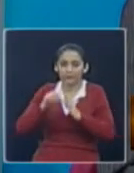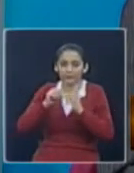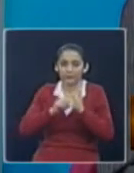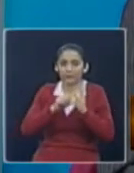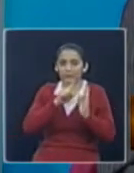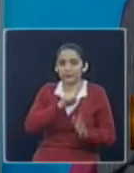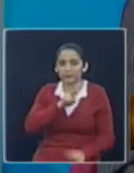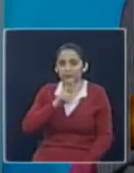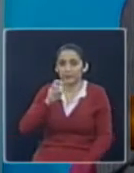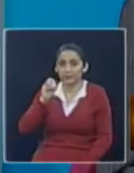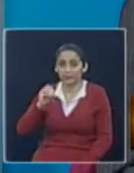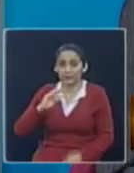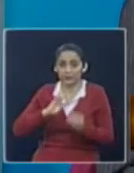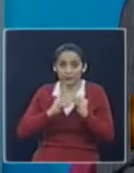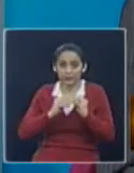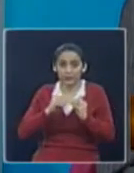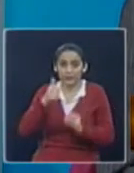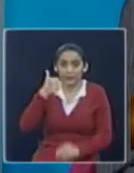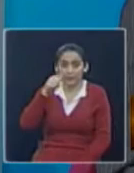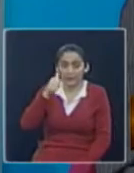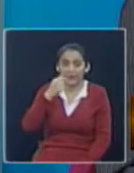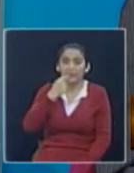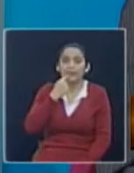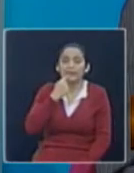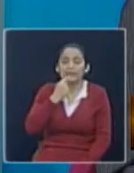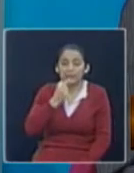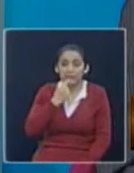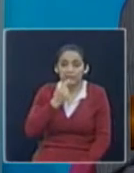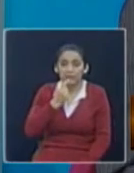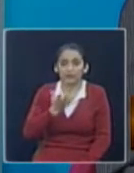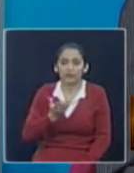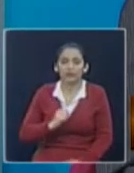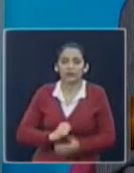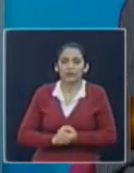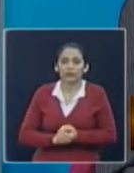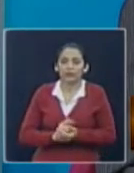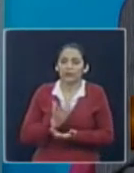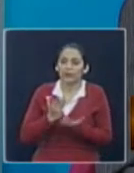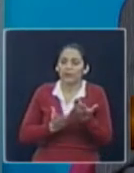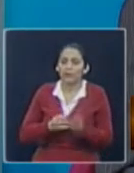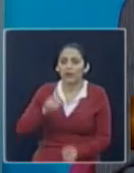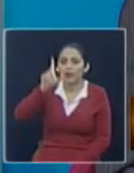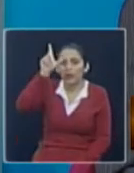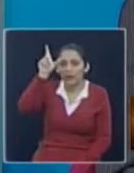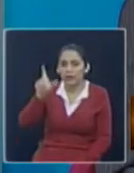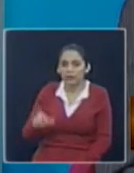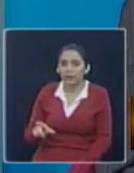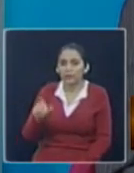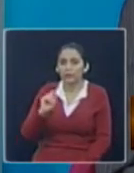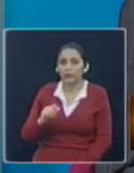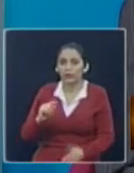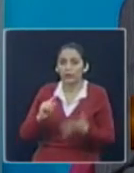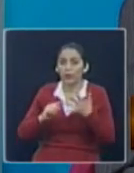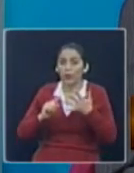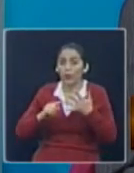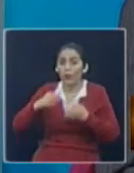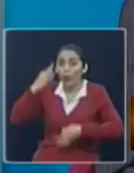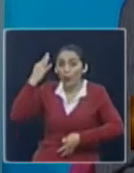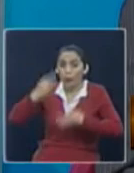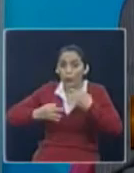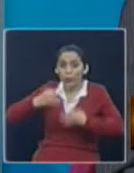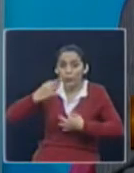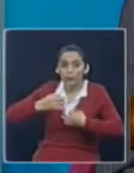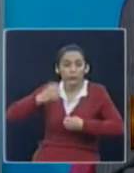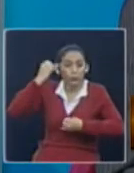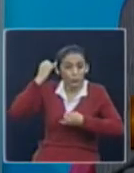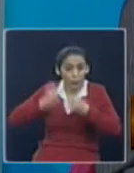numeral 10, es que no se puede llegar al enjuiciamiento penal mientras no